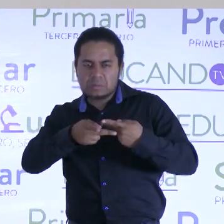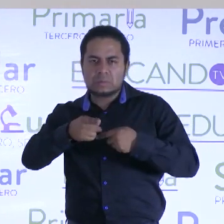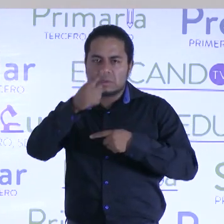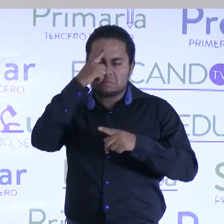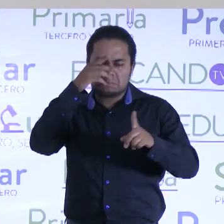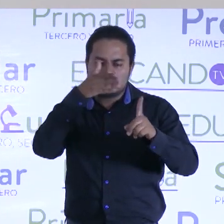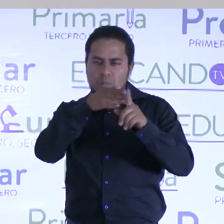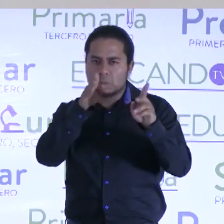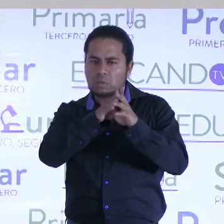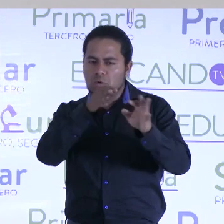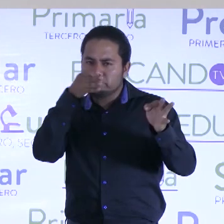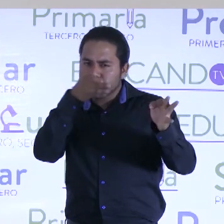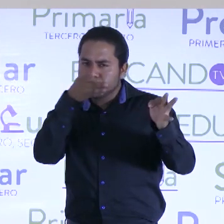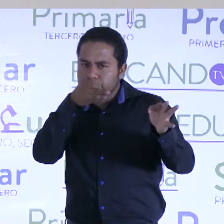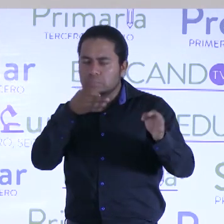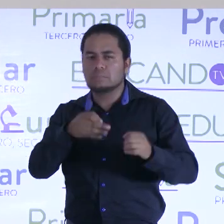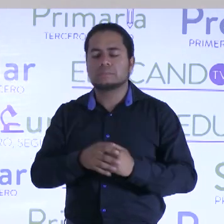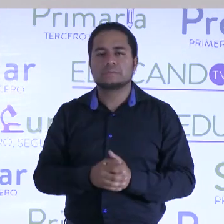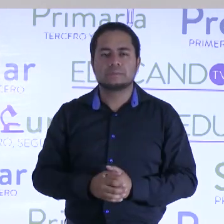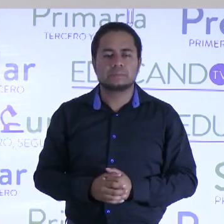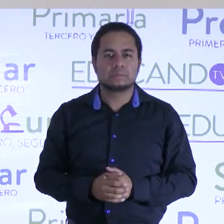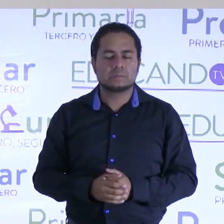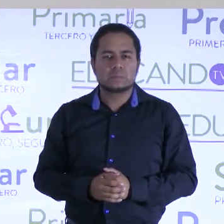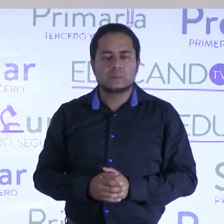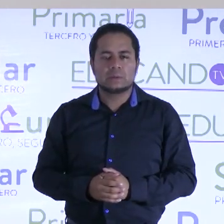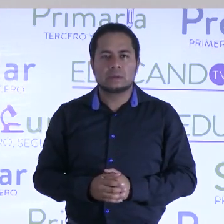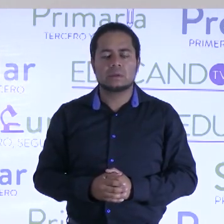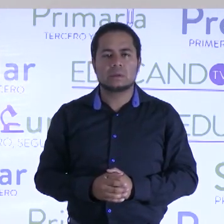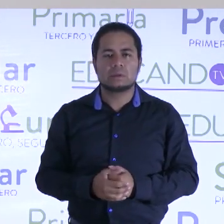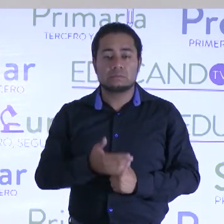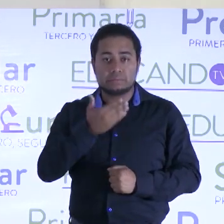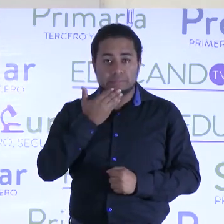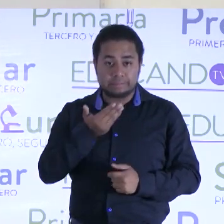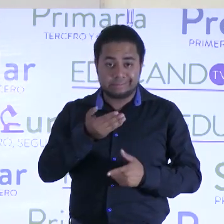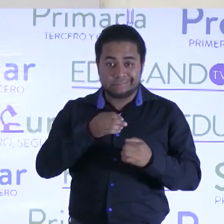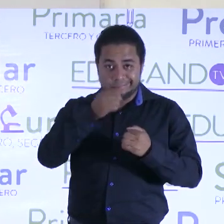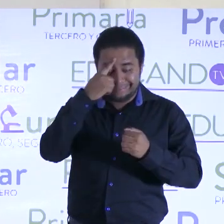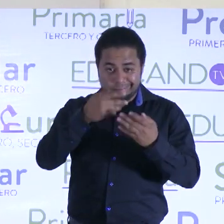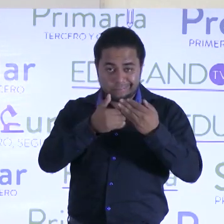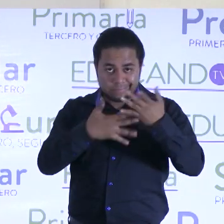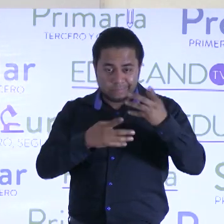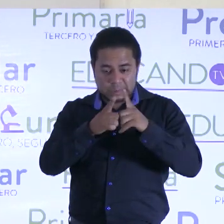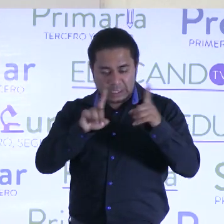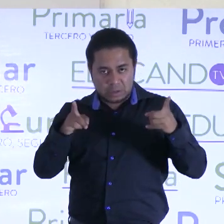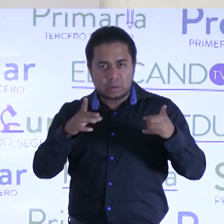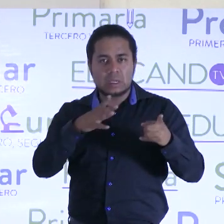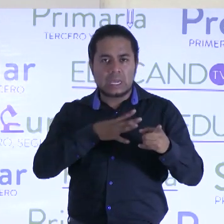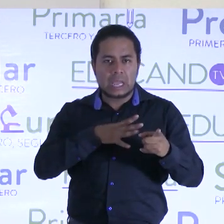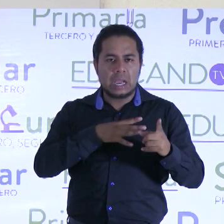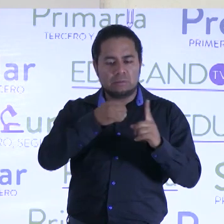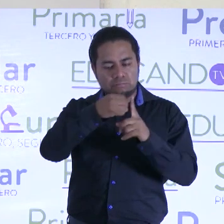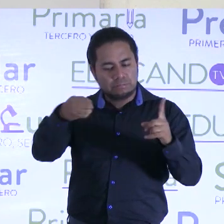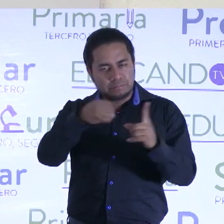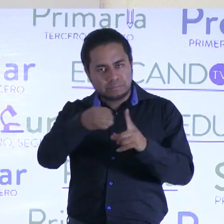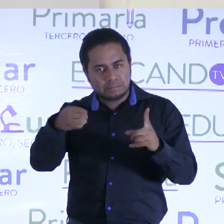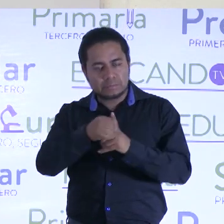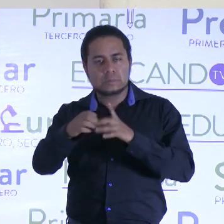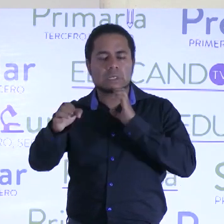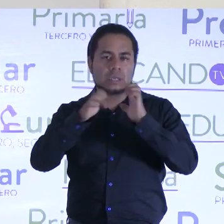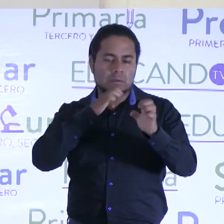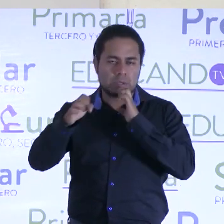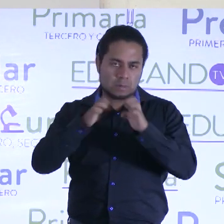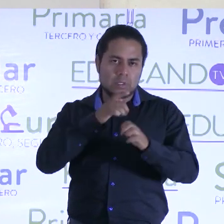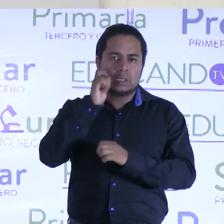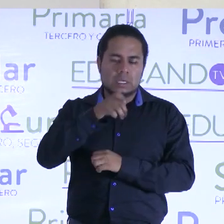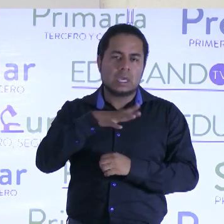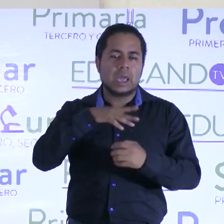de forma correcta. Bien, dentro del desarrollo está el cuerpo de la entrevista. Vamos a encontrar